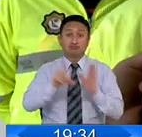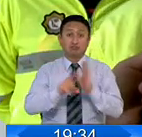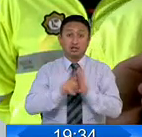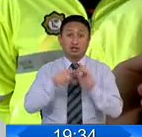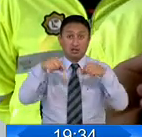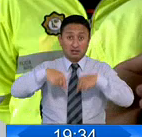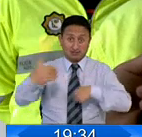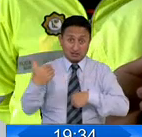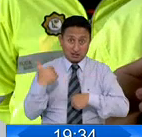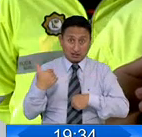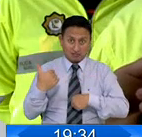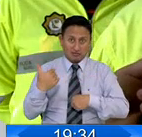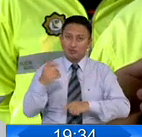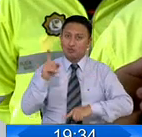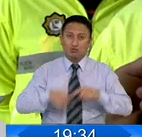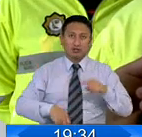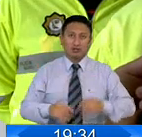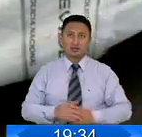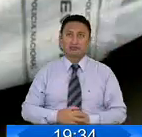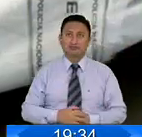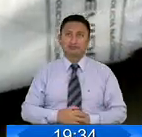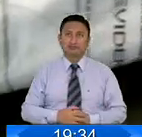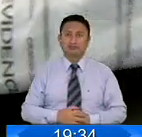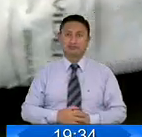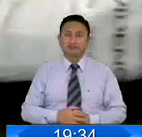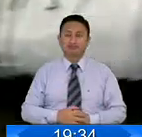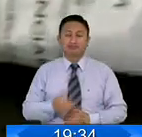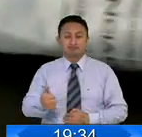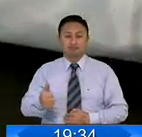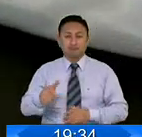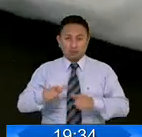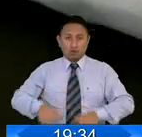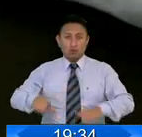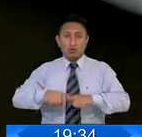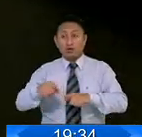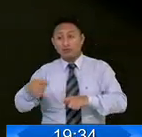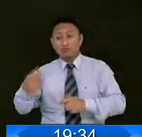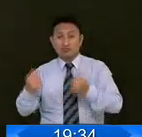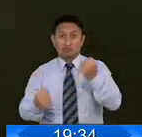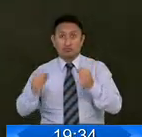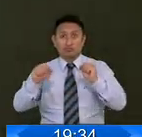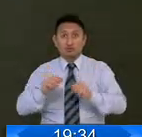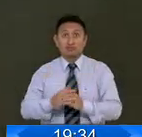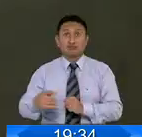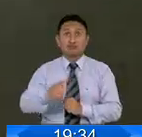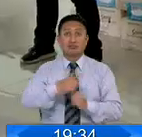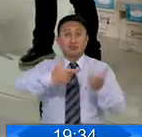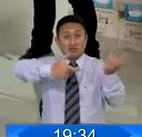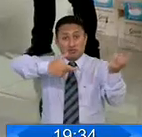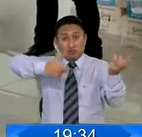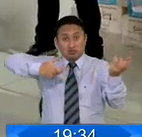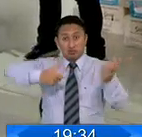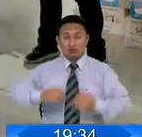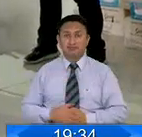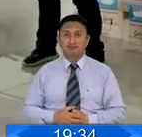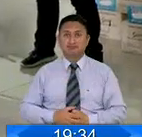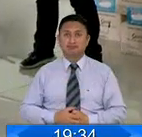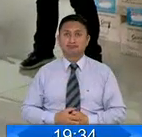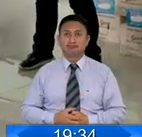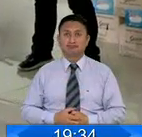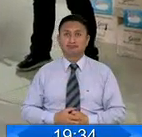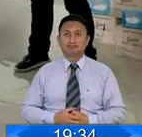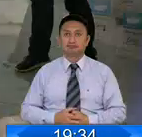no tenga los permisos correspondientes. En el mismo lugar, pero en un vehículo, se encontró también una escopeta, informó Javier